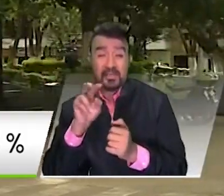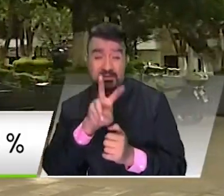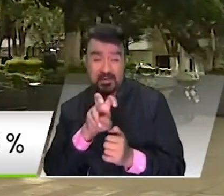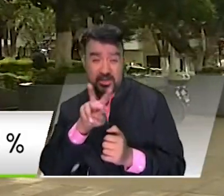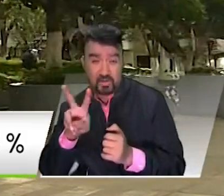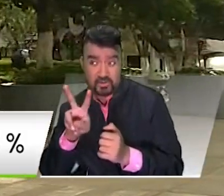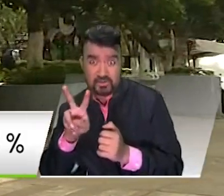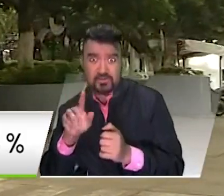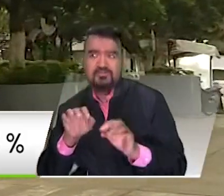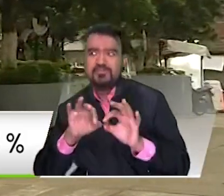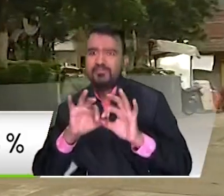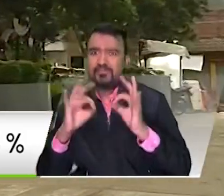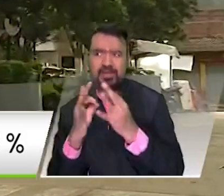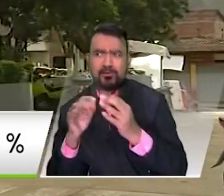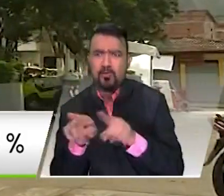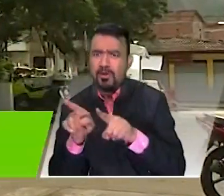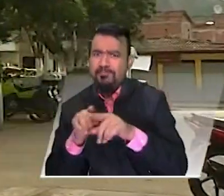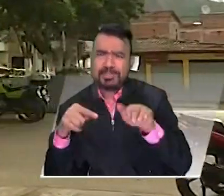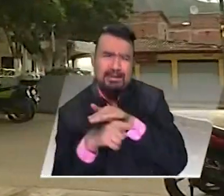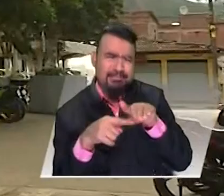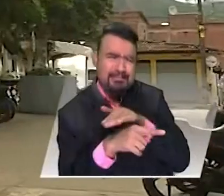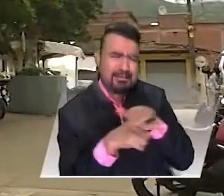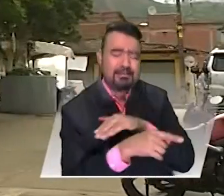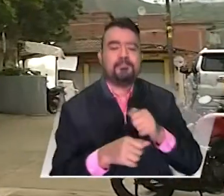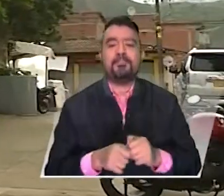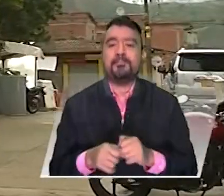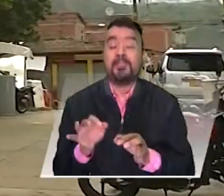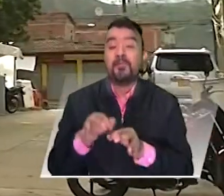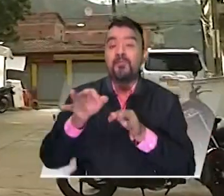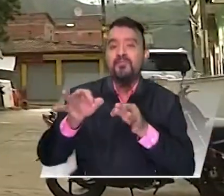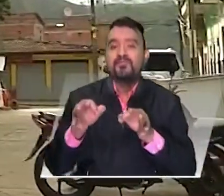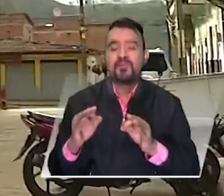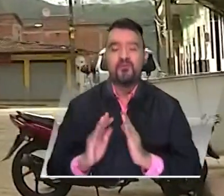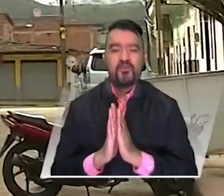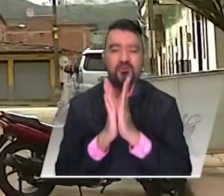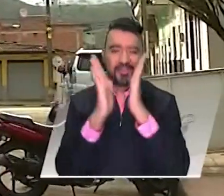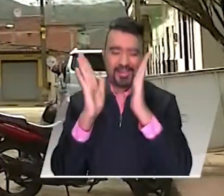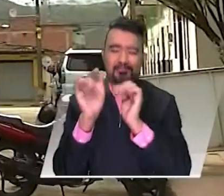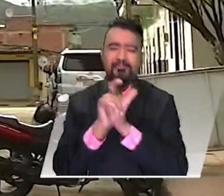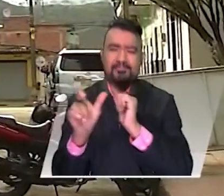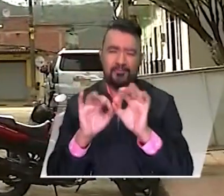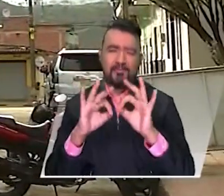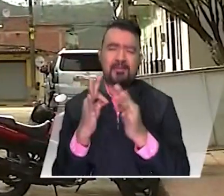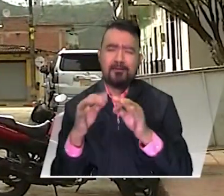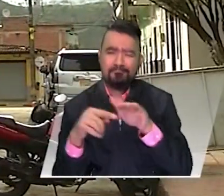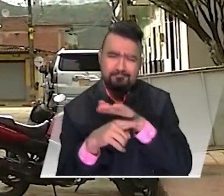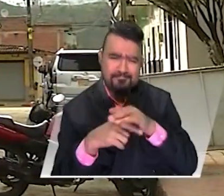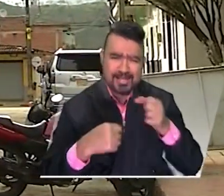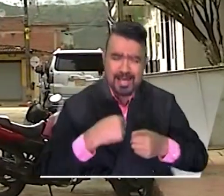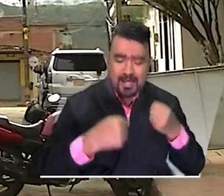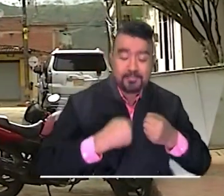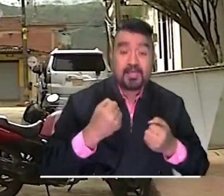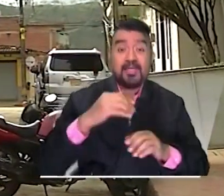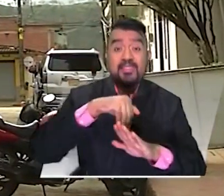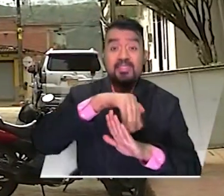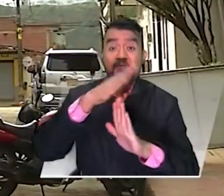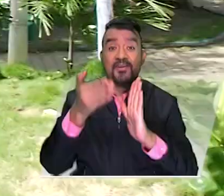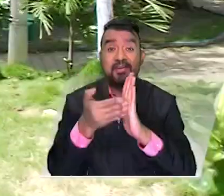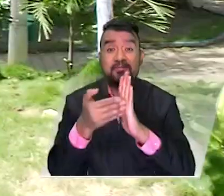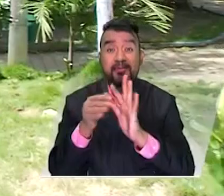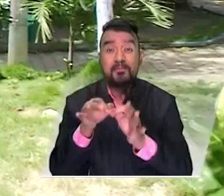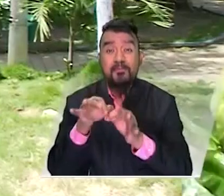del municipio en frontino van 46 familias desterradas y en dabeiba la suma de afectados supera las mil